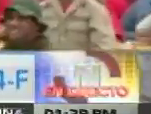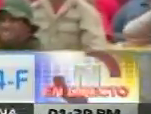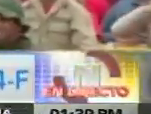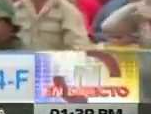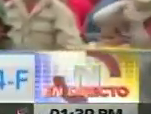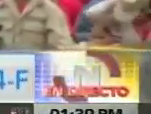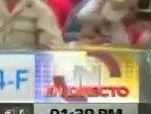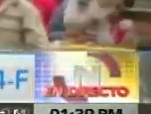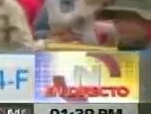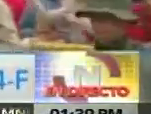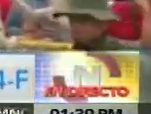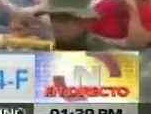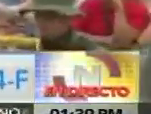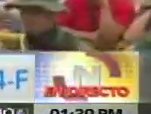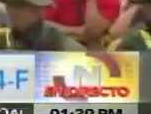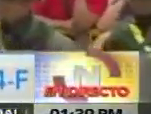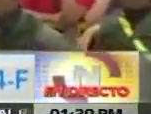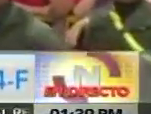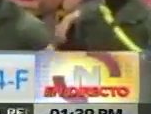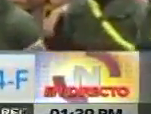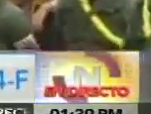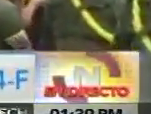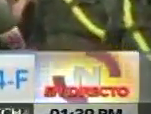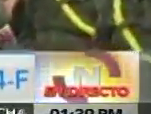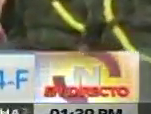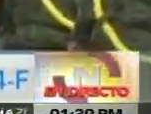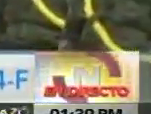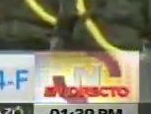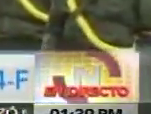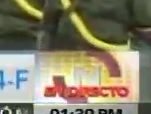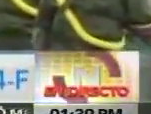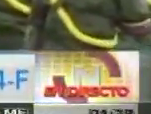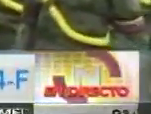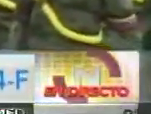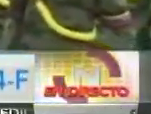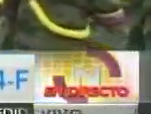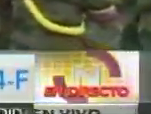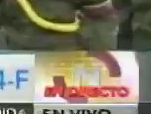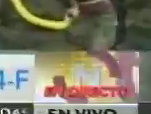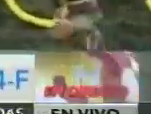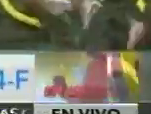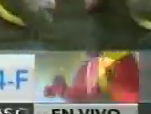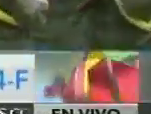trujillano Fabricio Ojeda, toda su labor por combatir la dictadura de Marcos